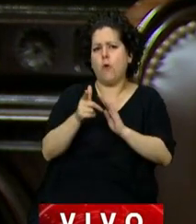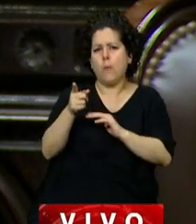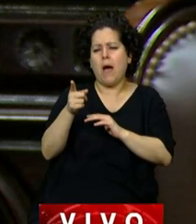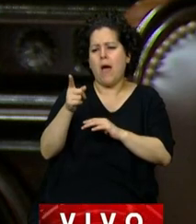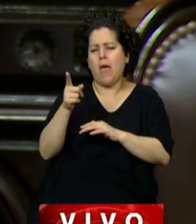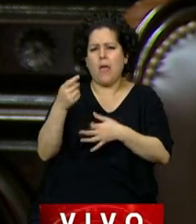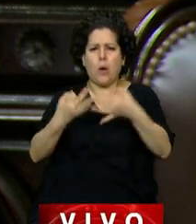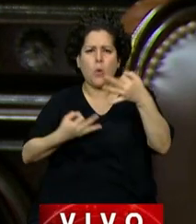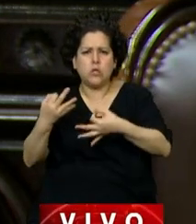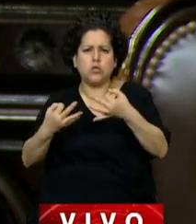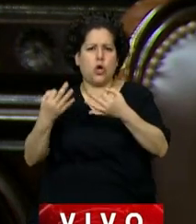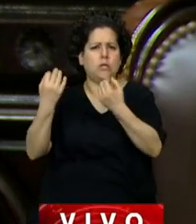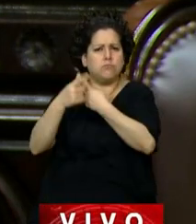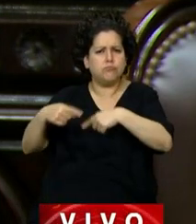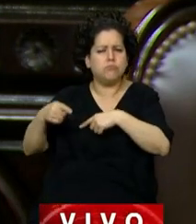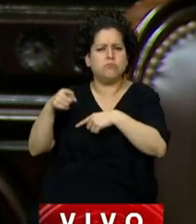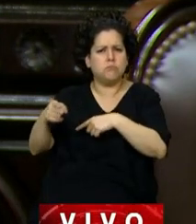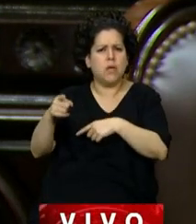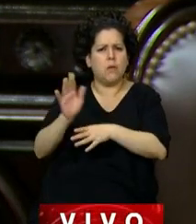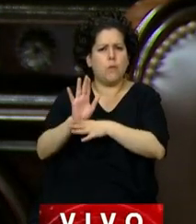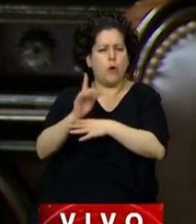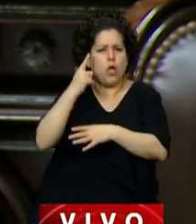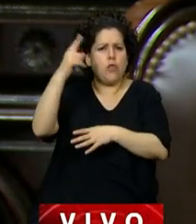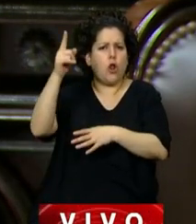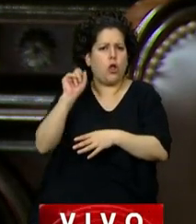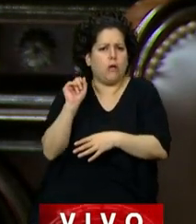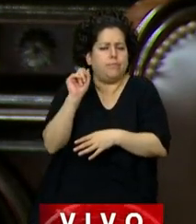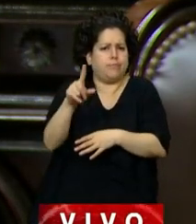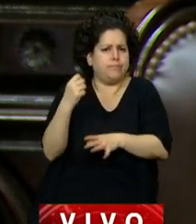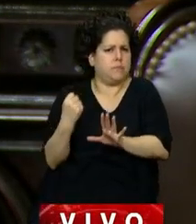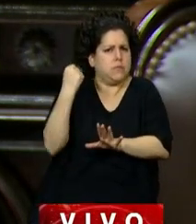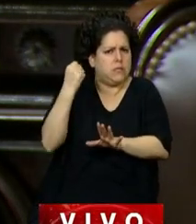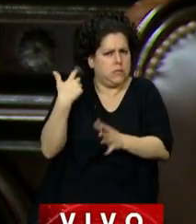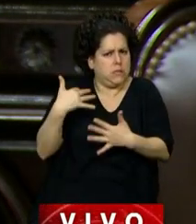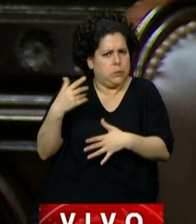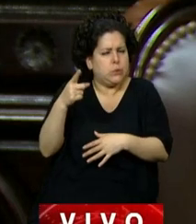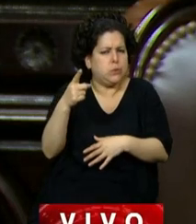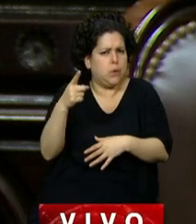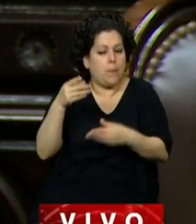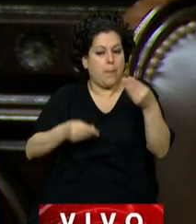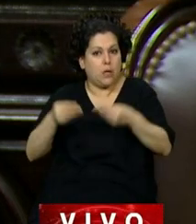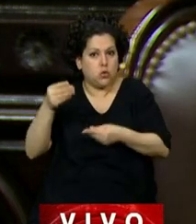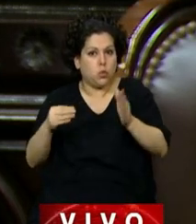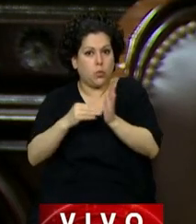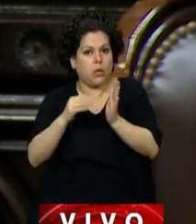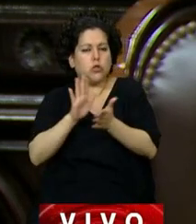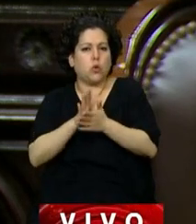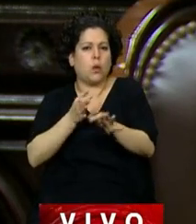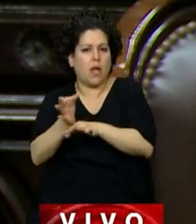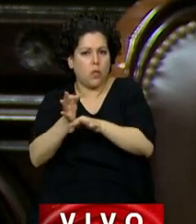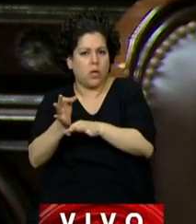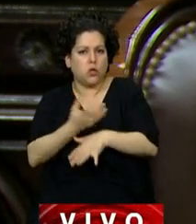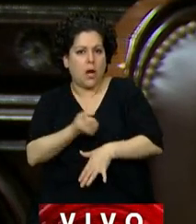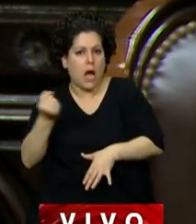por la evaluación y deja ver esa resistencia ideológica. Parte importante de este presupuesto de ajuste a la